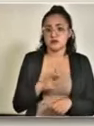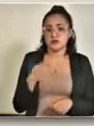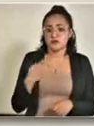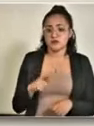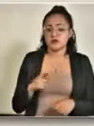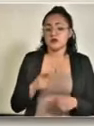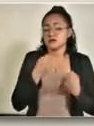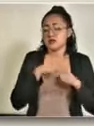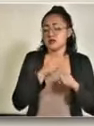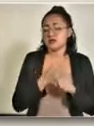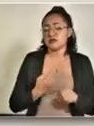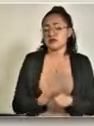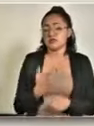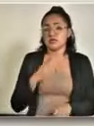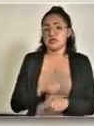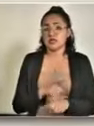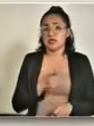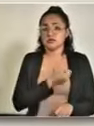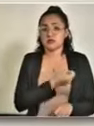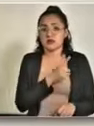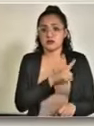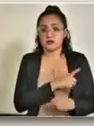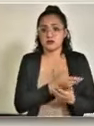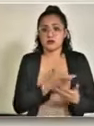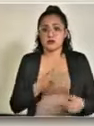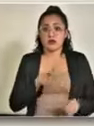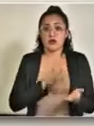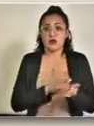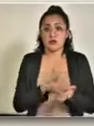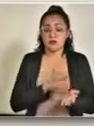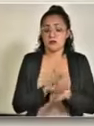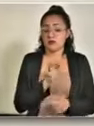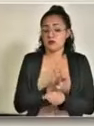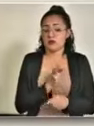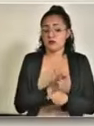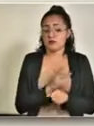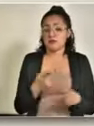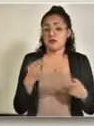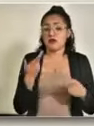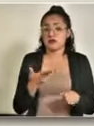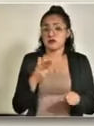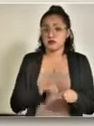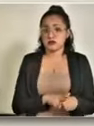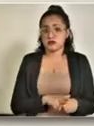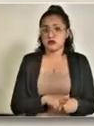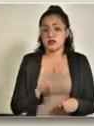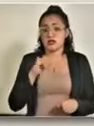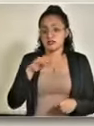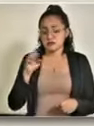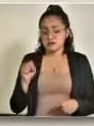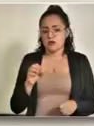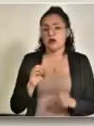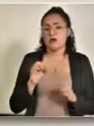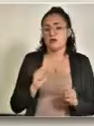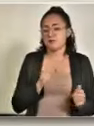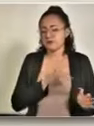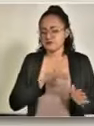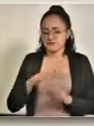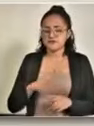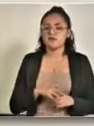estatal de salud pública apoyaría o cómo estaría apoyando a los hospitales del IMSS. Y otra cosa también,